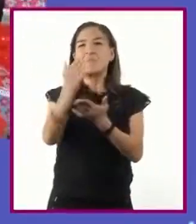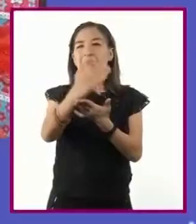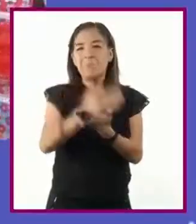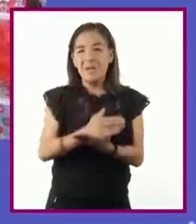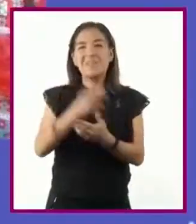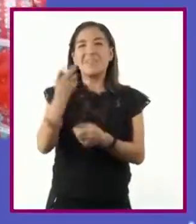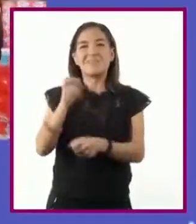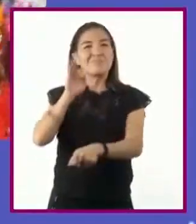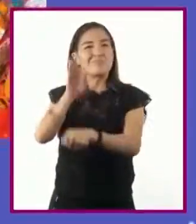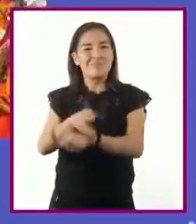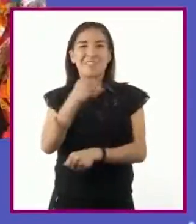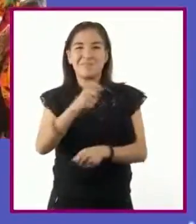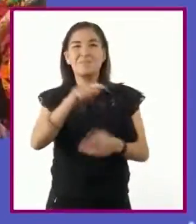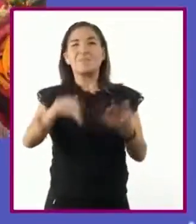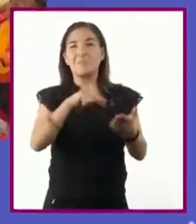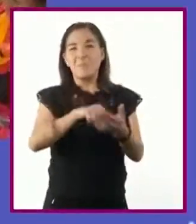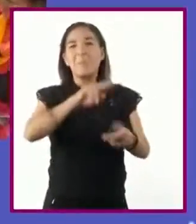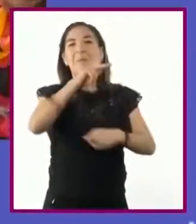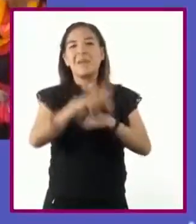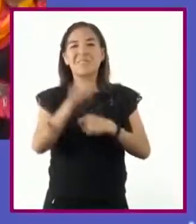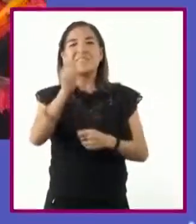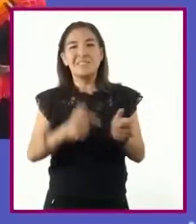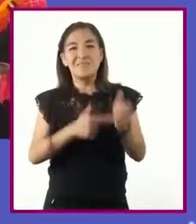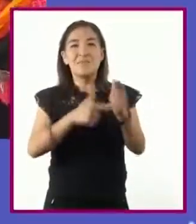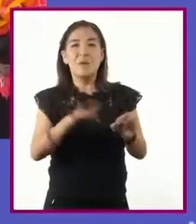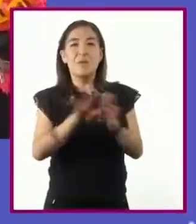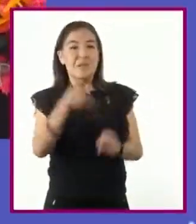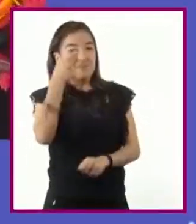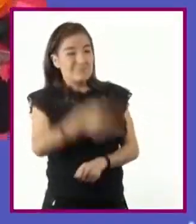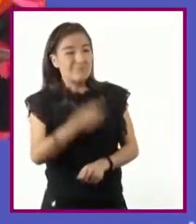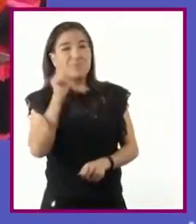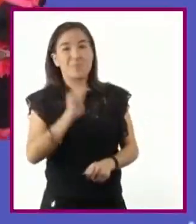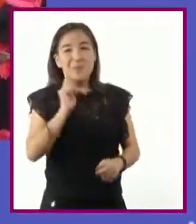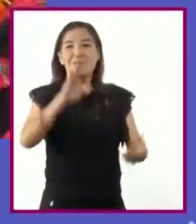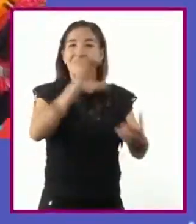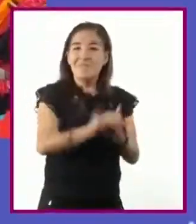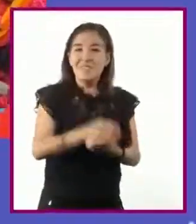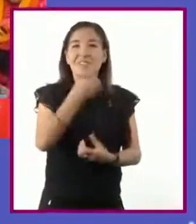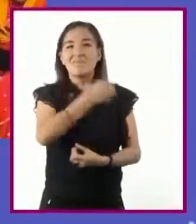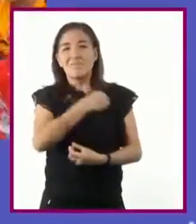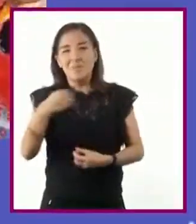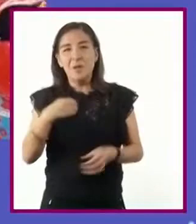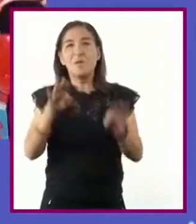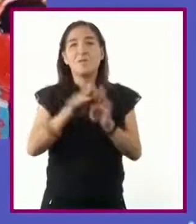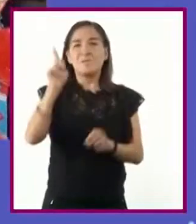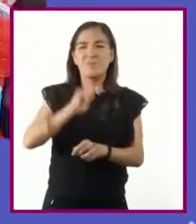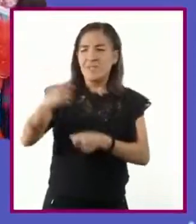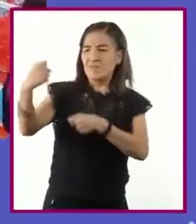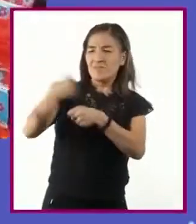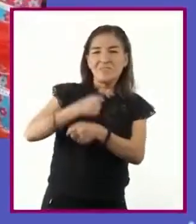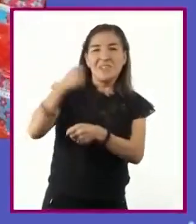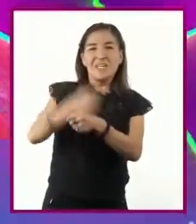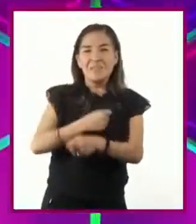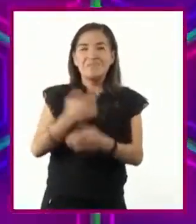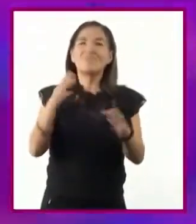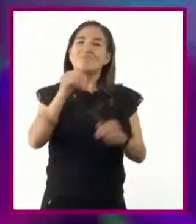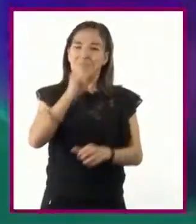en este país, donde continúan los matrimonios forzados, agresiones impunes y